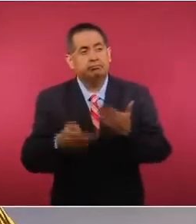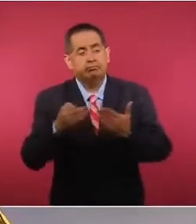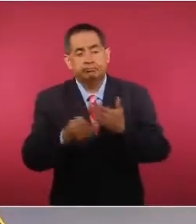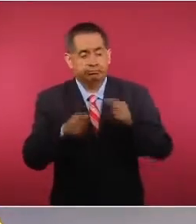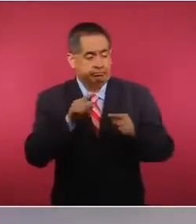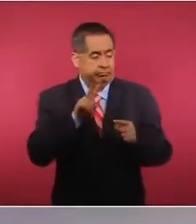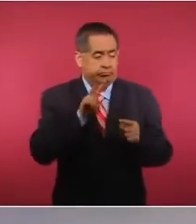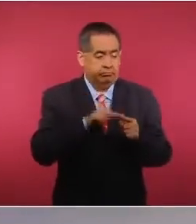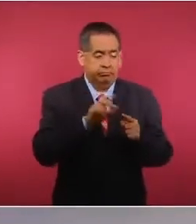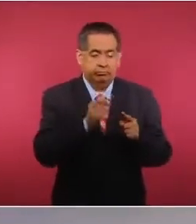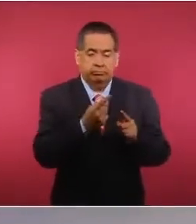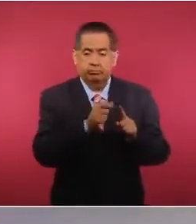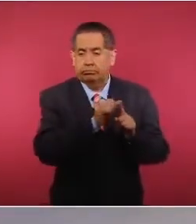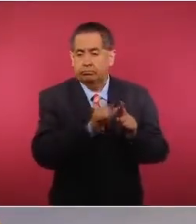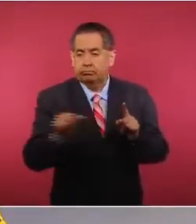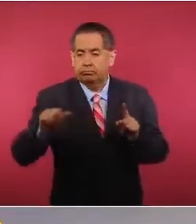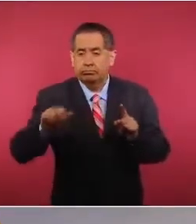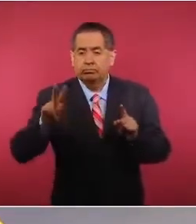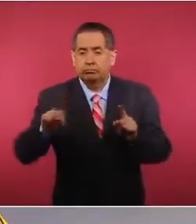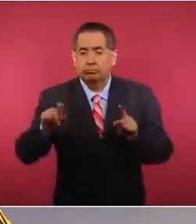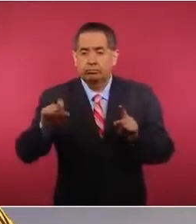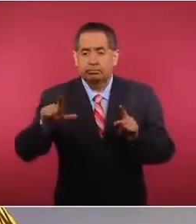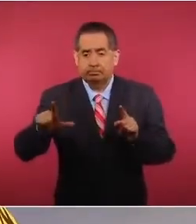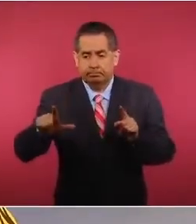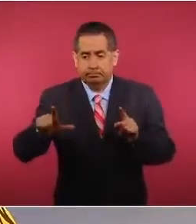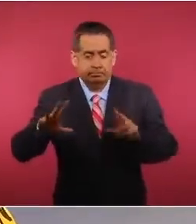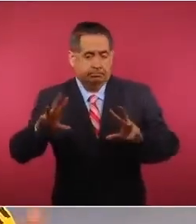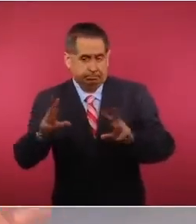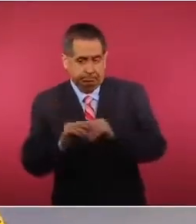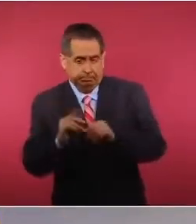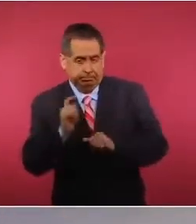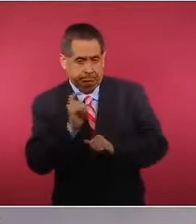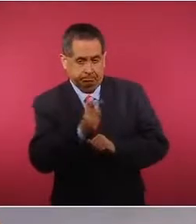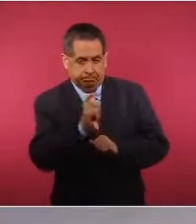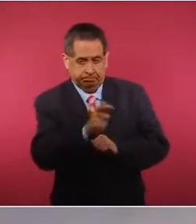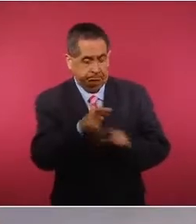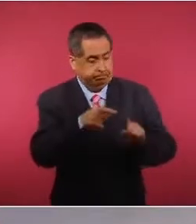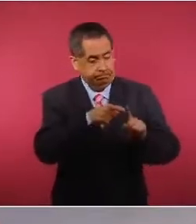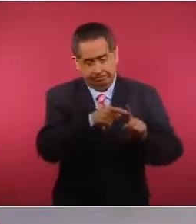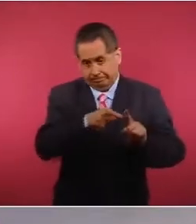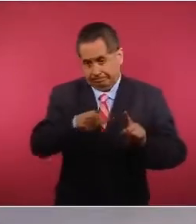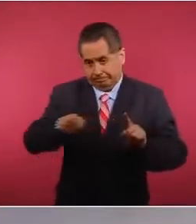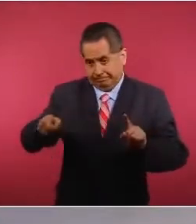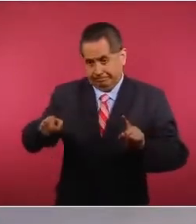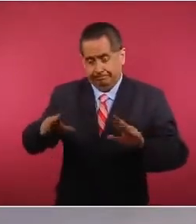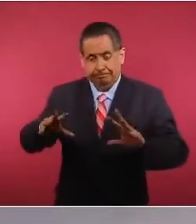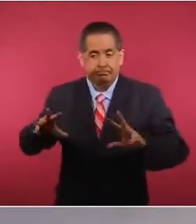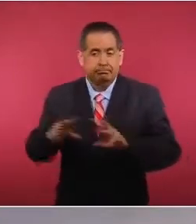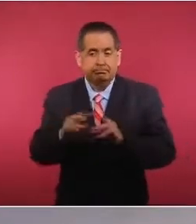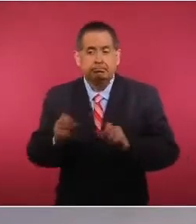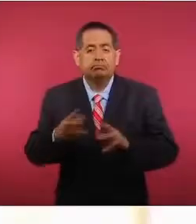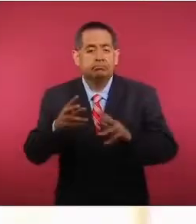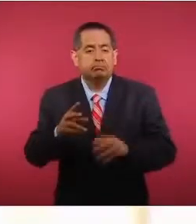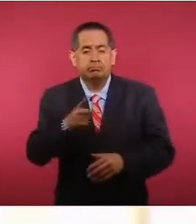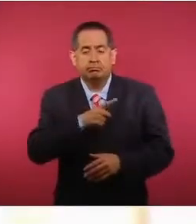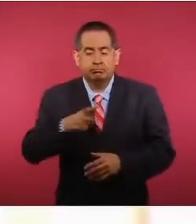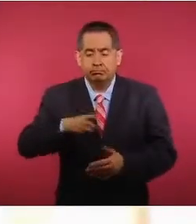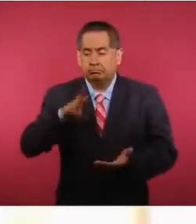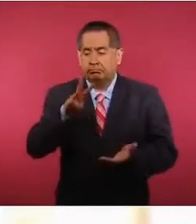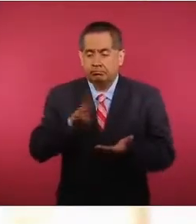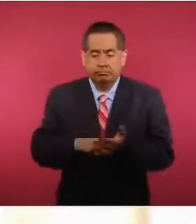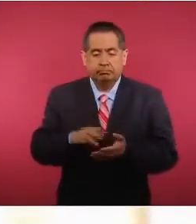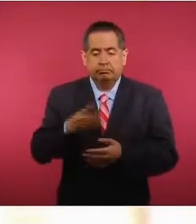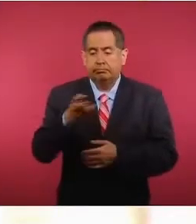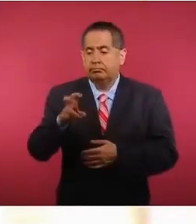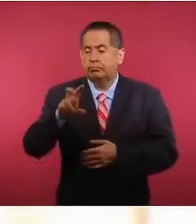del 2021 al 2027. Durante esos años deberíamos de pagar